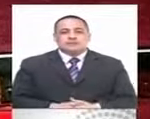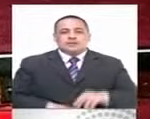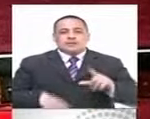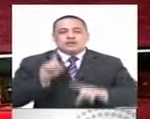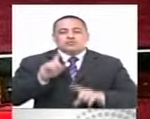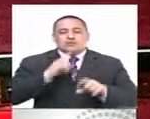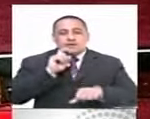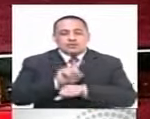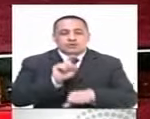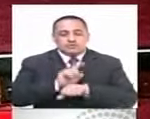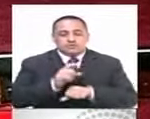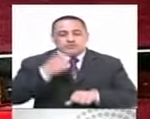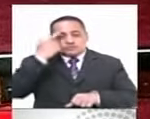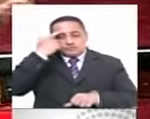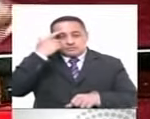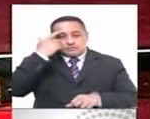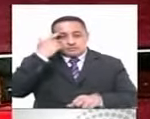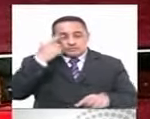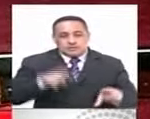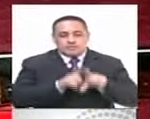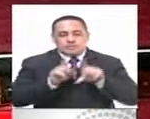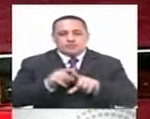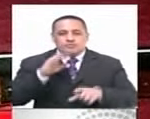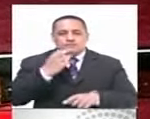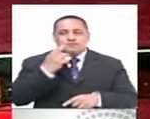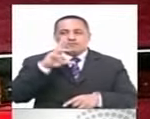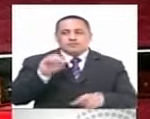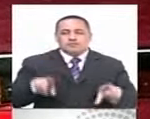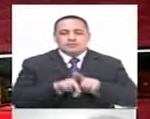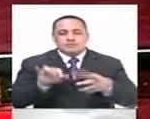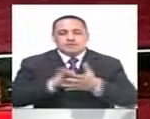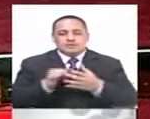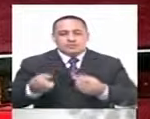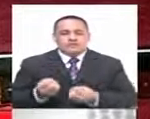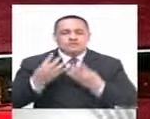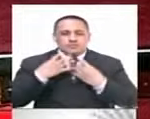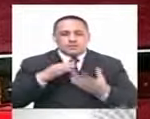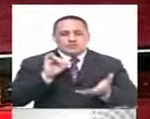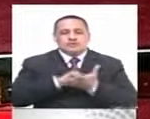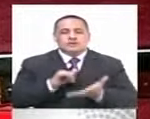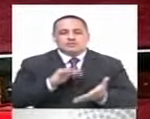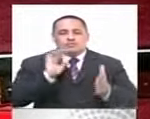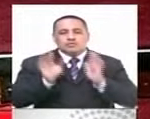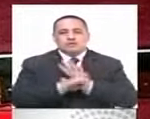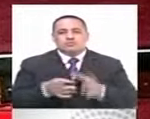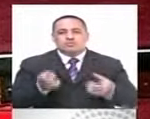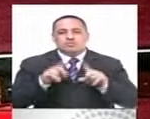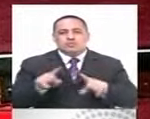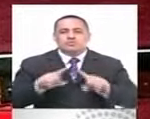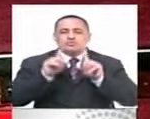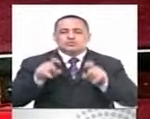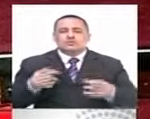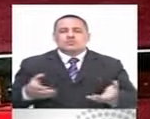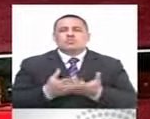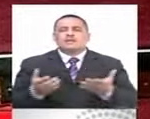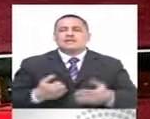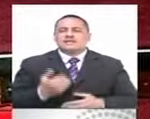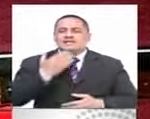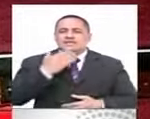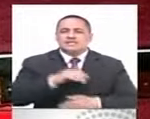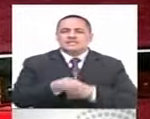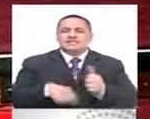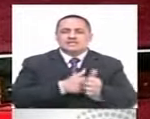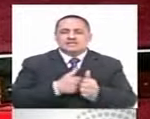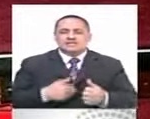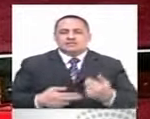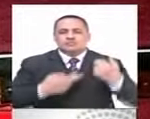educación. Escuchaba un foro que organizó Avanza País y nos decían de que cuando les preguntamos quiénes van a ser los más